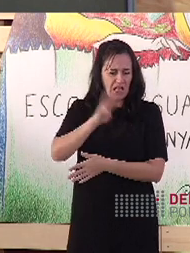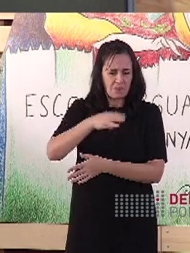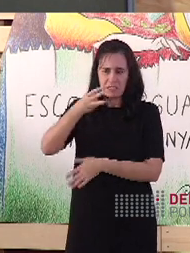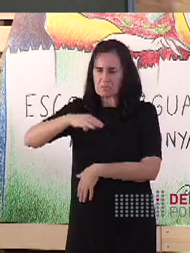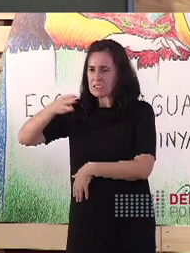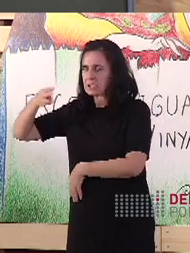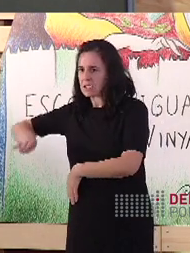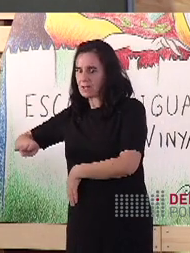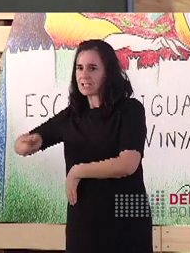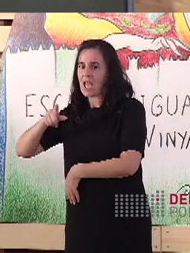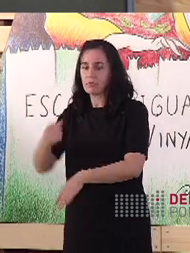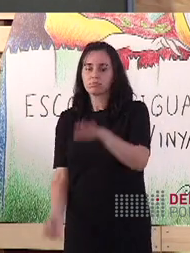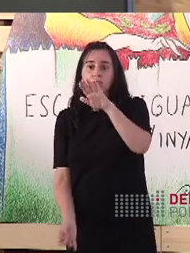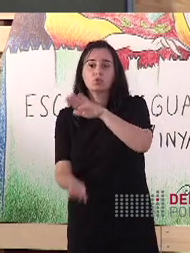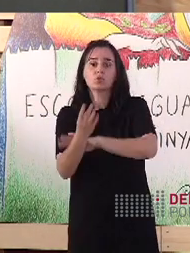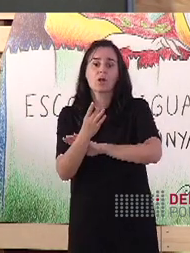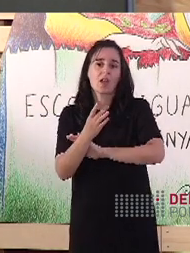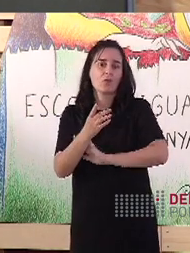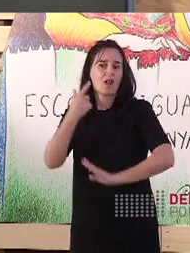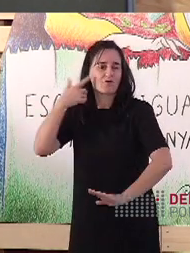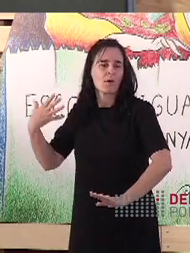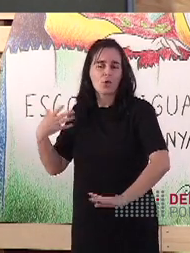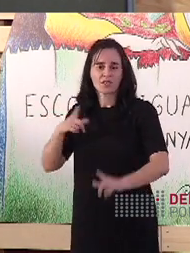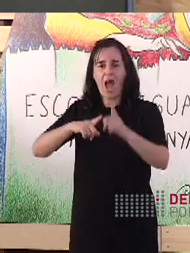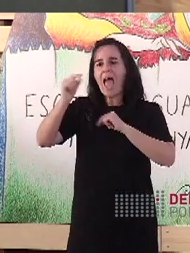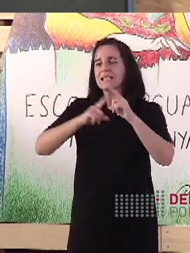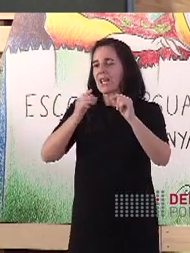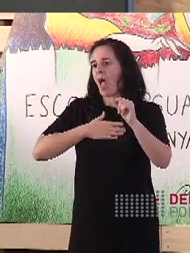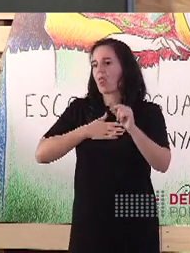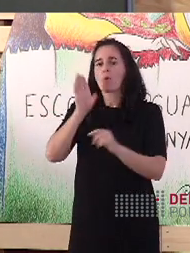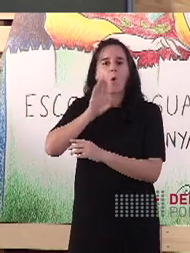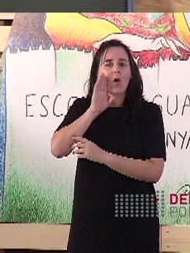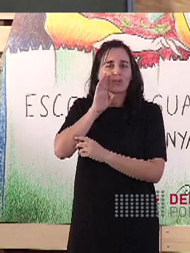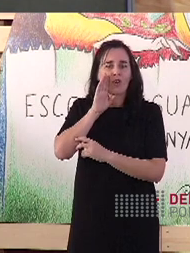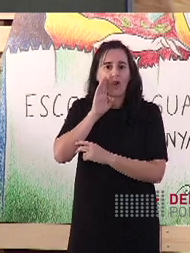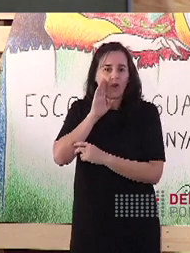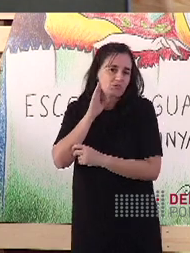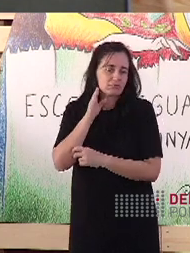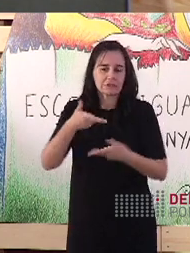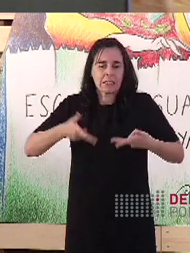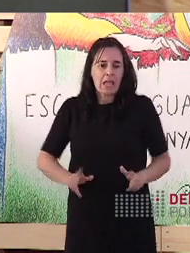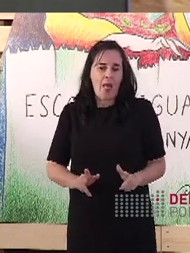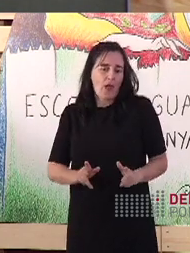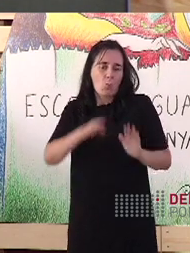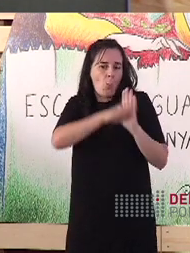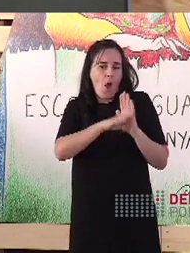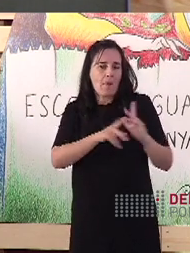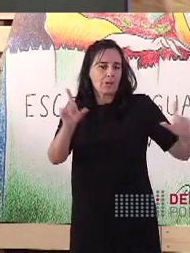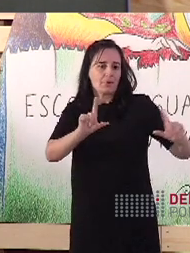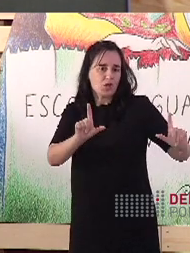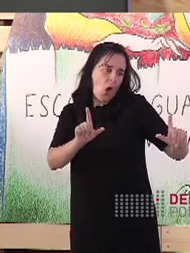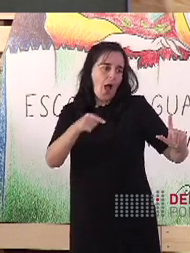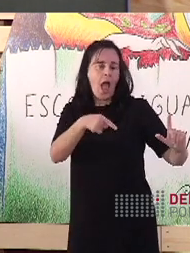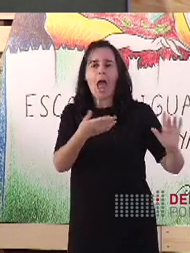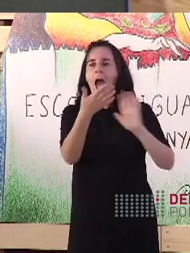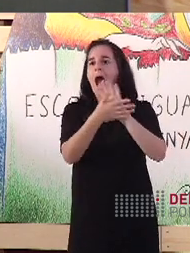aparece alguna estrella del porno sentada en un Chester o en La Sexta o etcétera, hablando sobre las